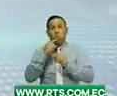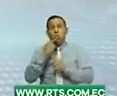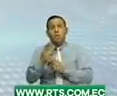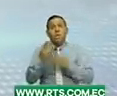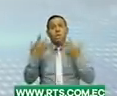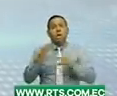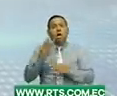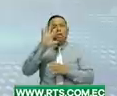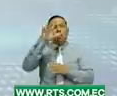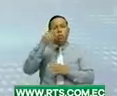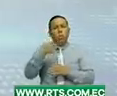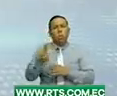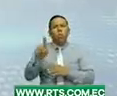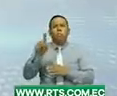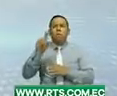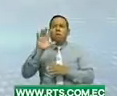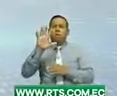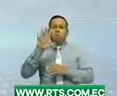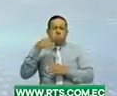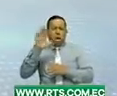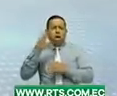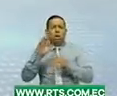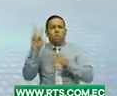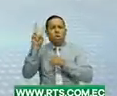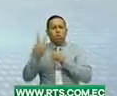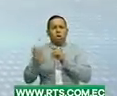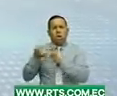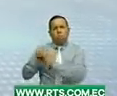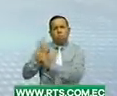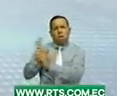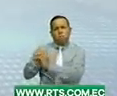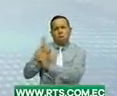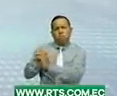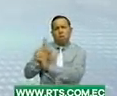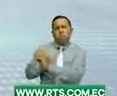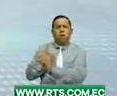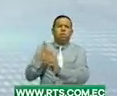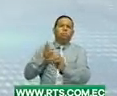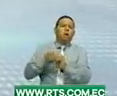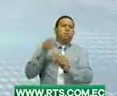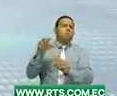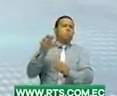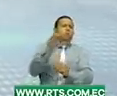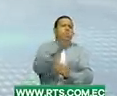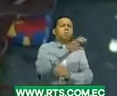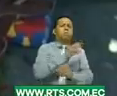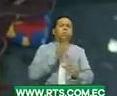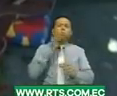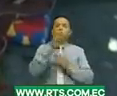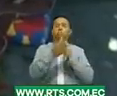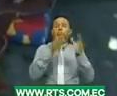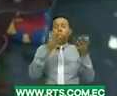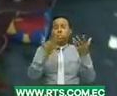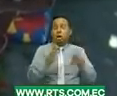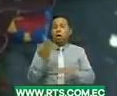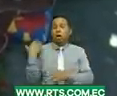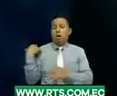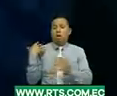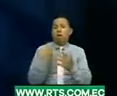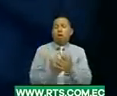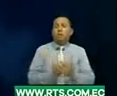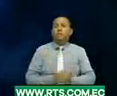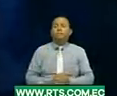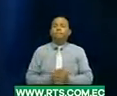de venezolanos que han dejado su país en busca de una mejor calidad de vida en los últimos años. Sino que es un